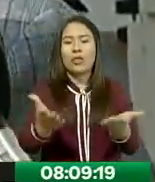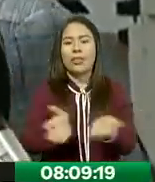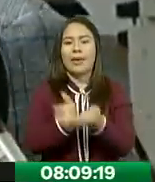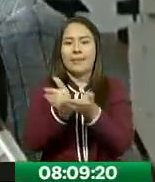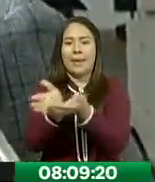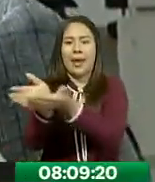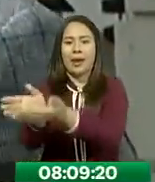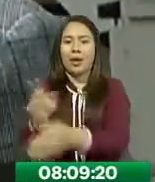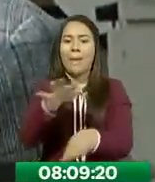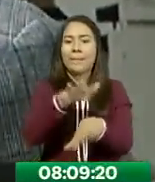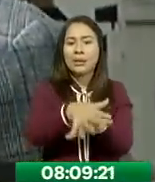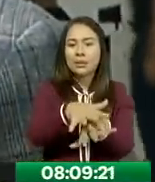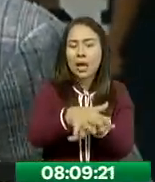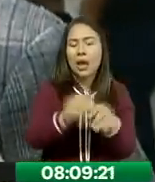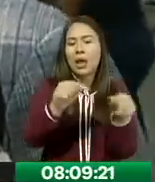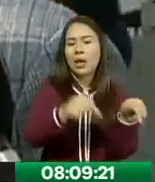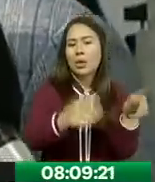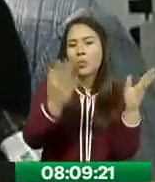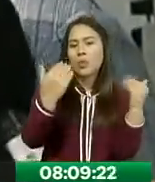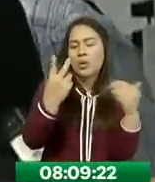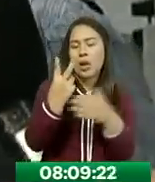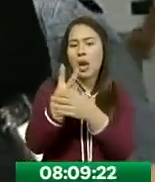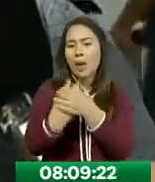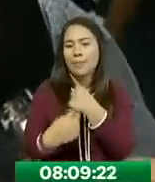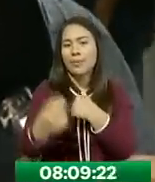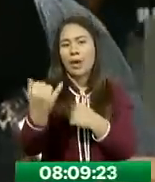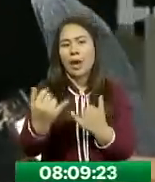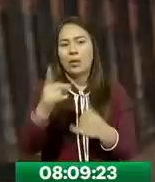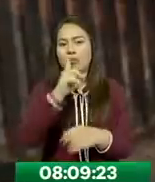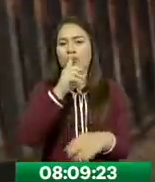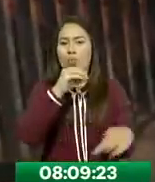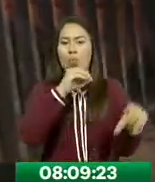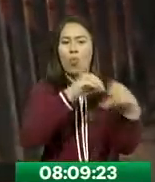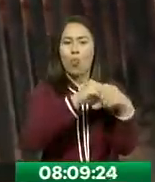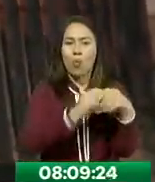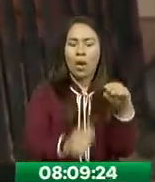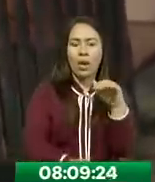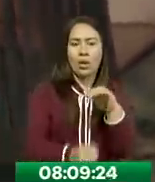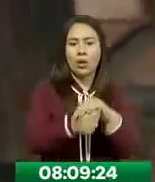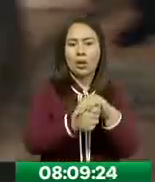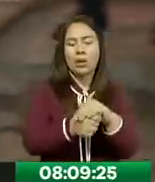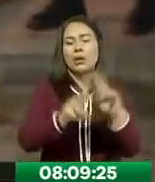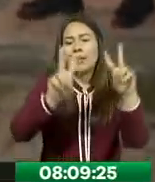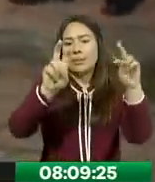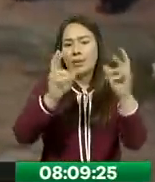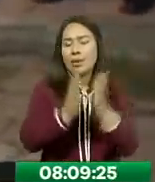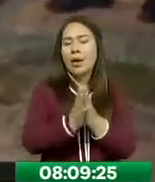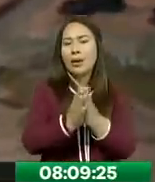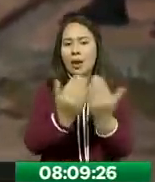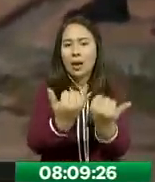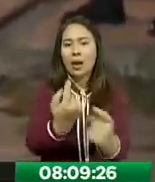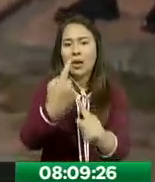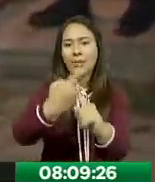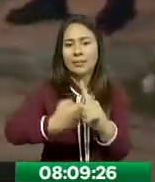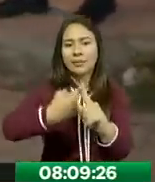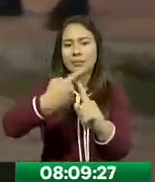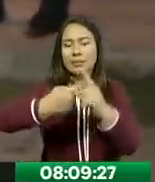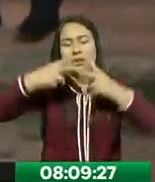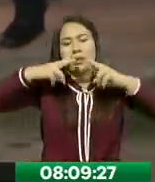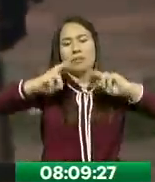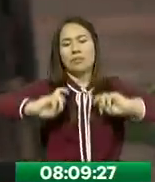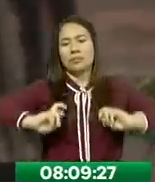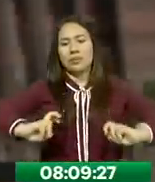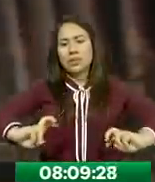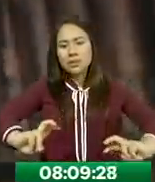Guayaquil y de Machala, básicamente lo que conocemos como gancho ciego. En esta acción también hubo varios meses de indagaciones.